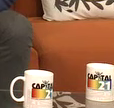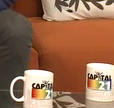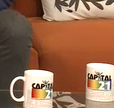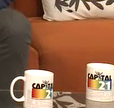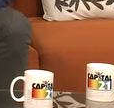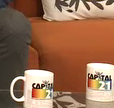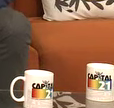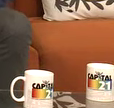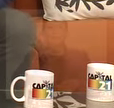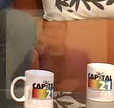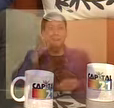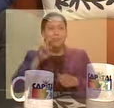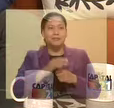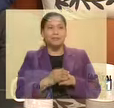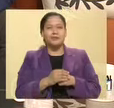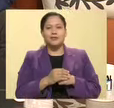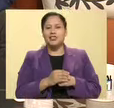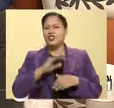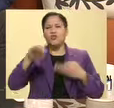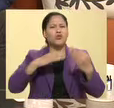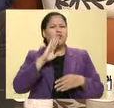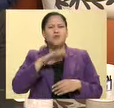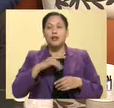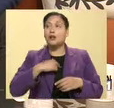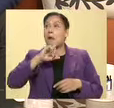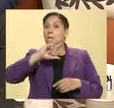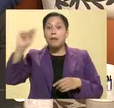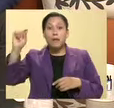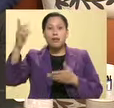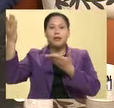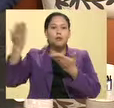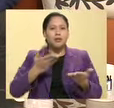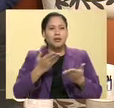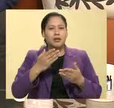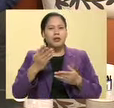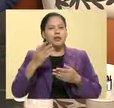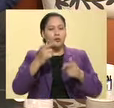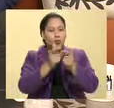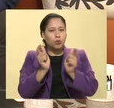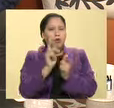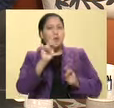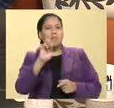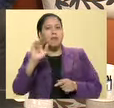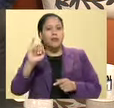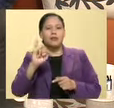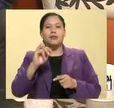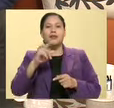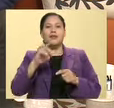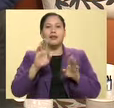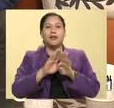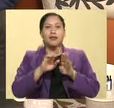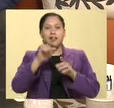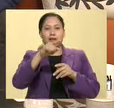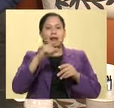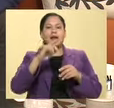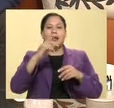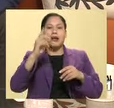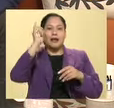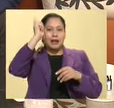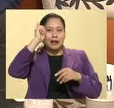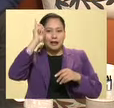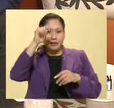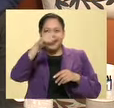buenos días, qué gusto estar con ustedes. Oigan, todo mal. Me voy unos días y vuelve el PRI. Me voy unos días y el Atlante está en segunda división. Oigan, ¿qué le